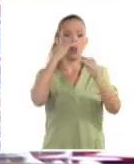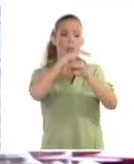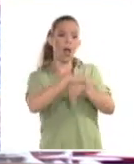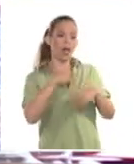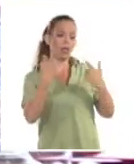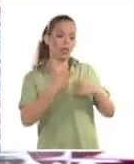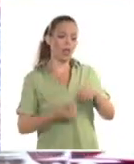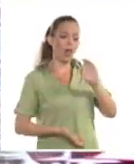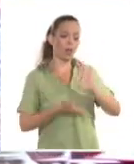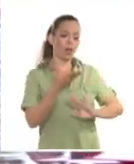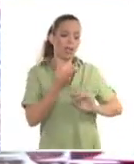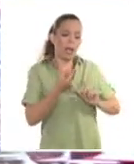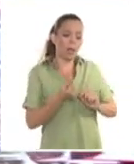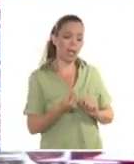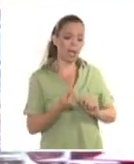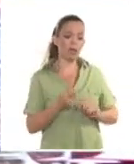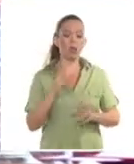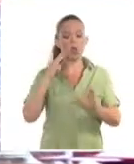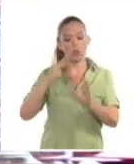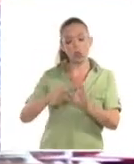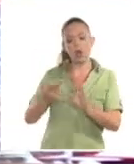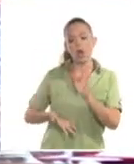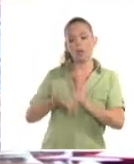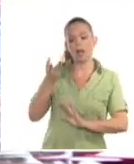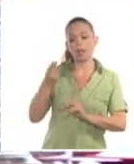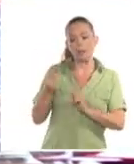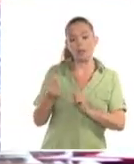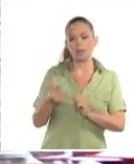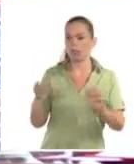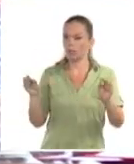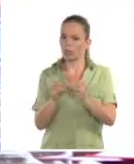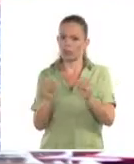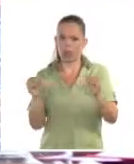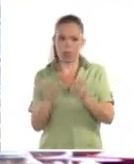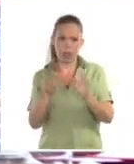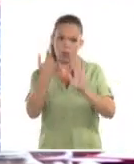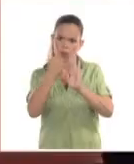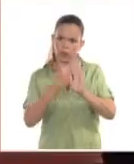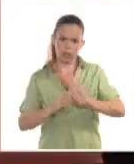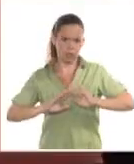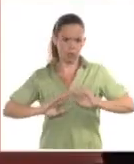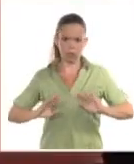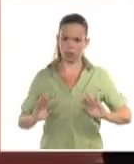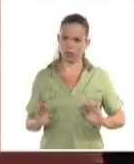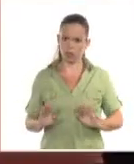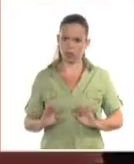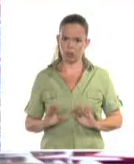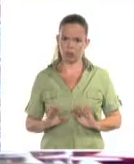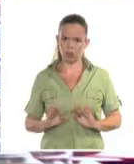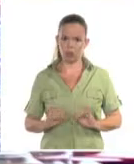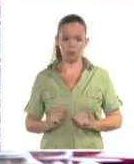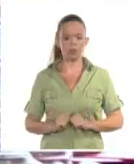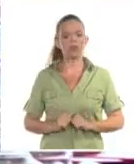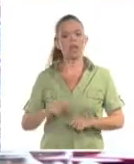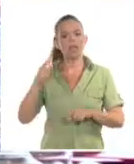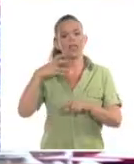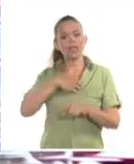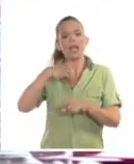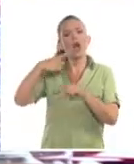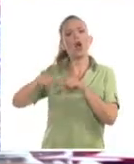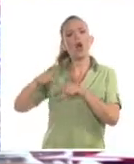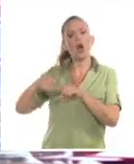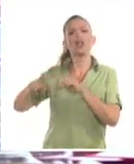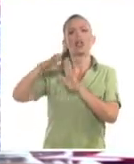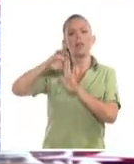Se incrementa de precio Pero se han tomado otras decisiones para evitar estos incrementos que